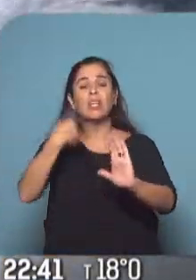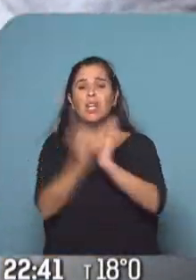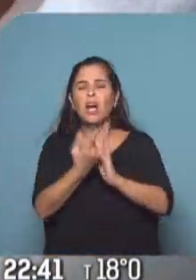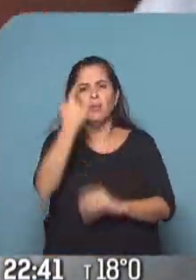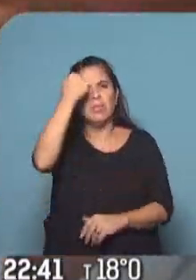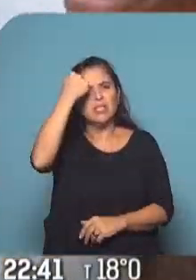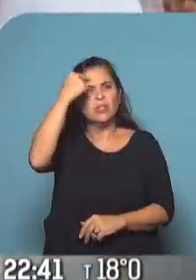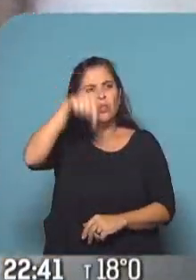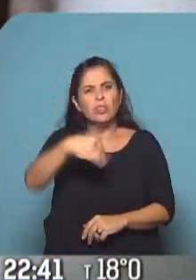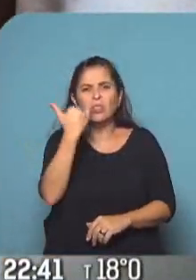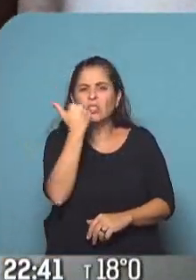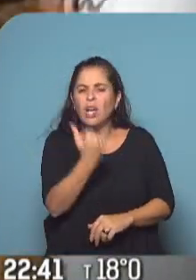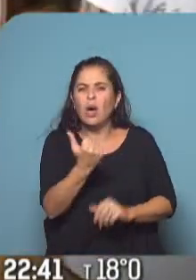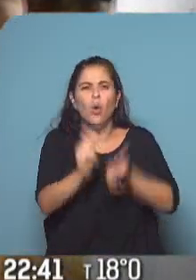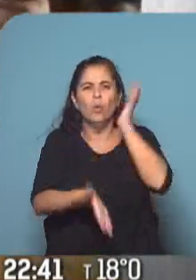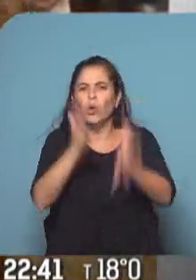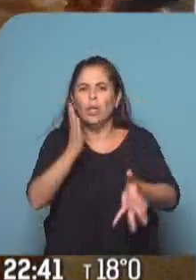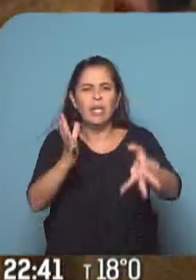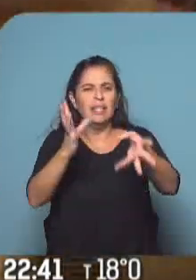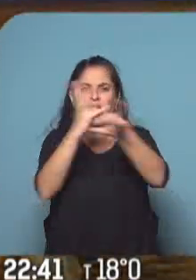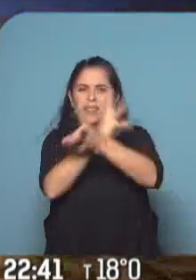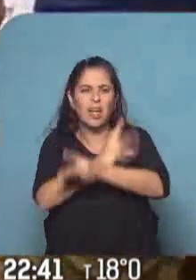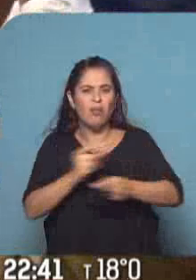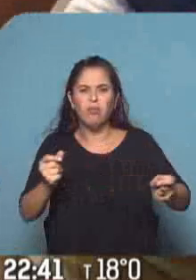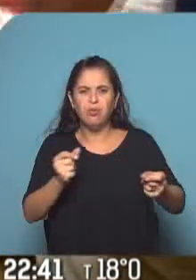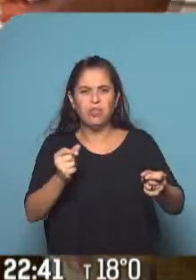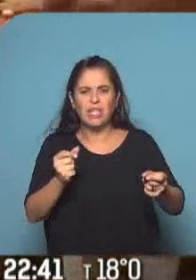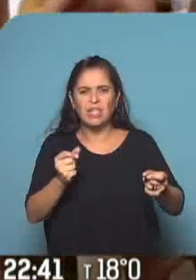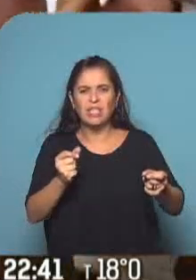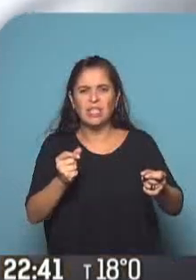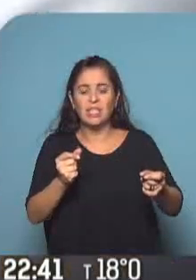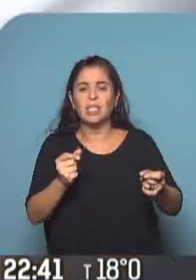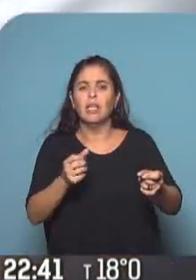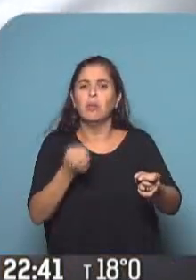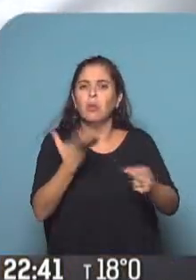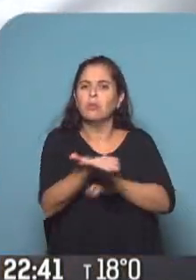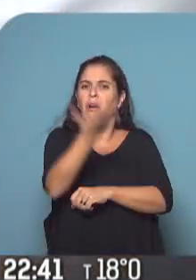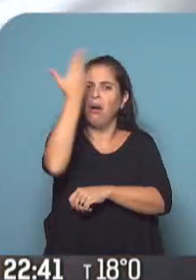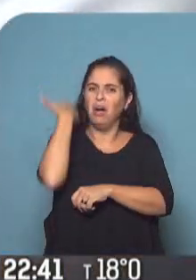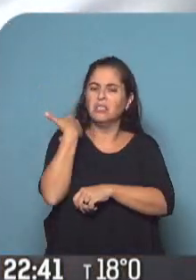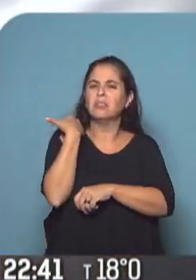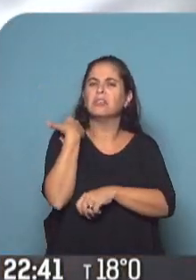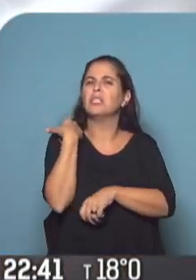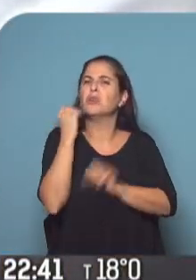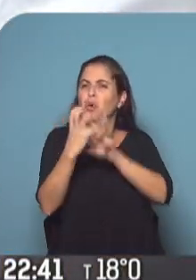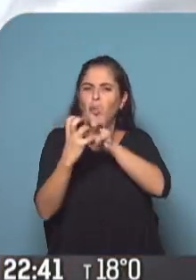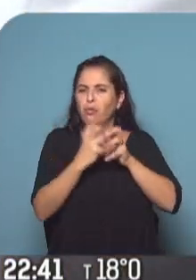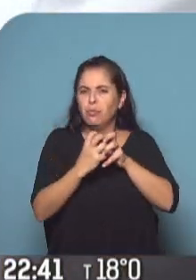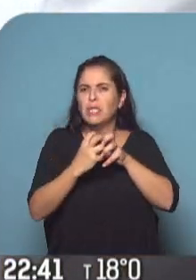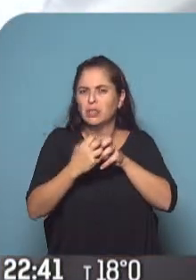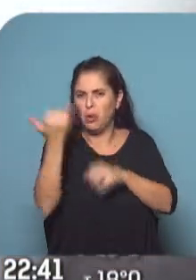de violencia interétnica que enfrentaron al gobierno nacional con las guerrillas separatistas tamiles hasta